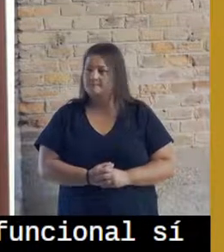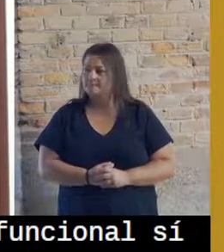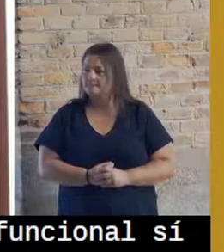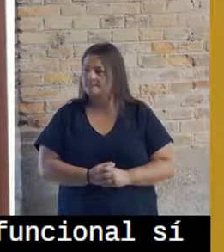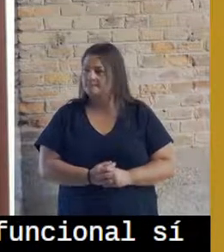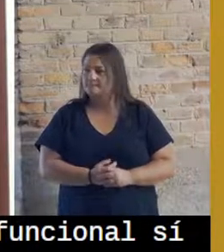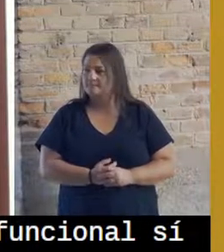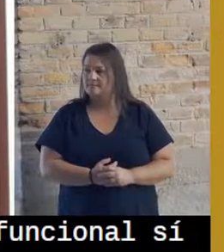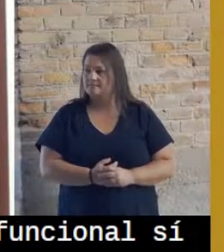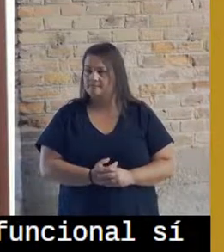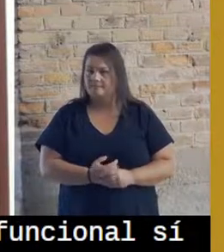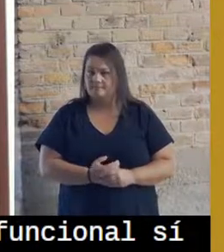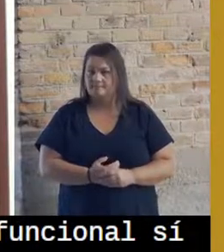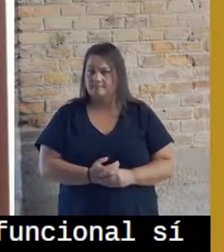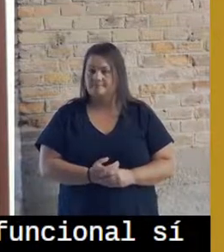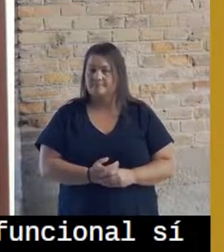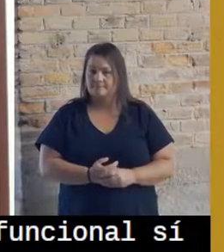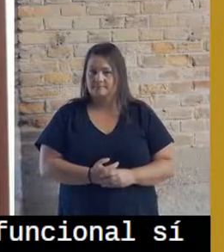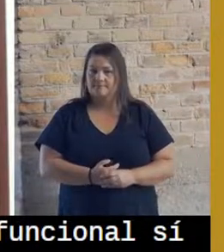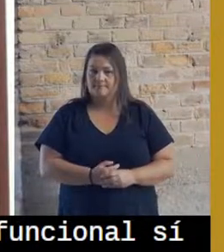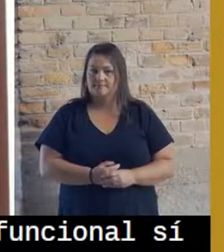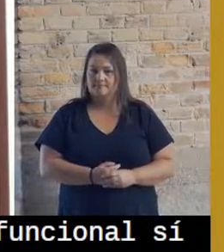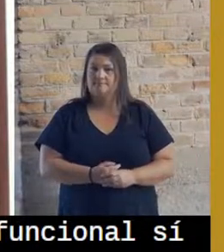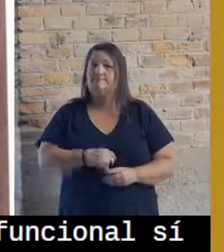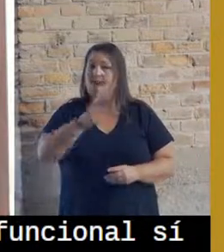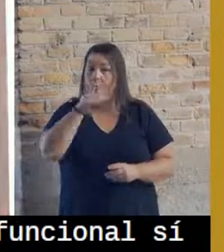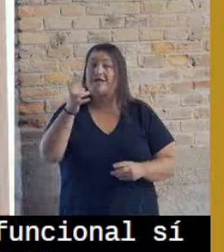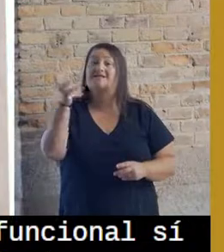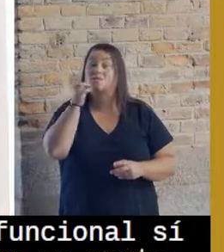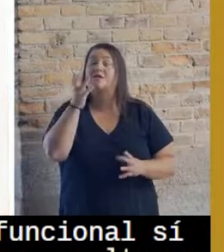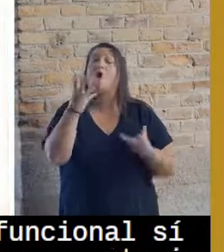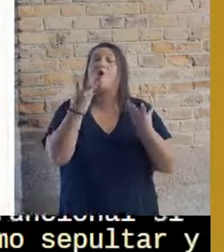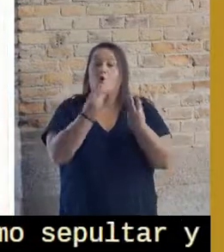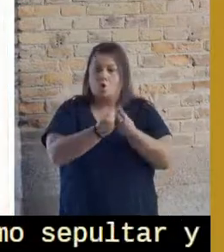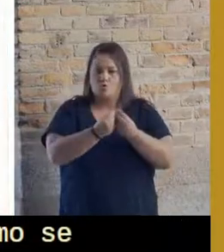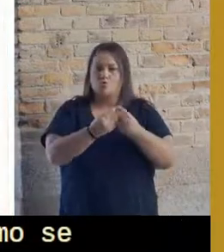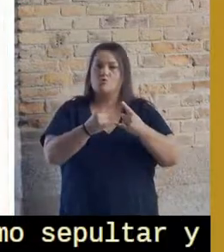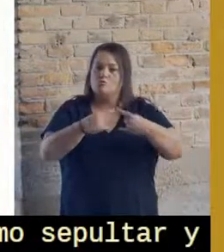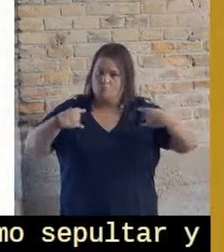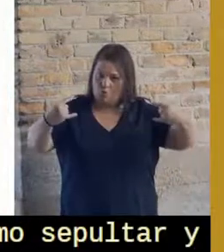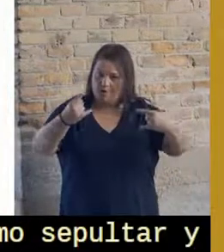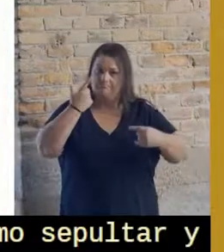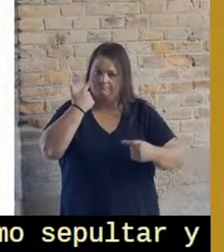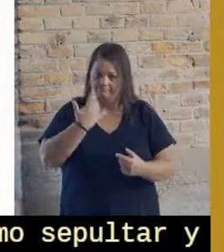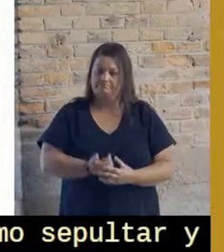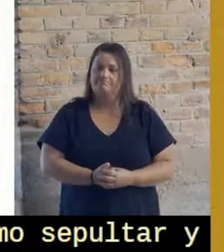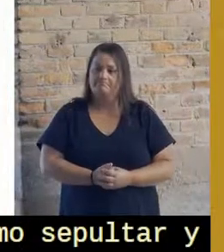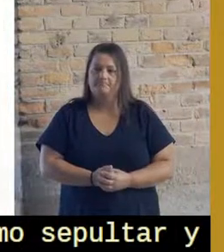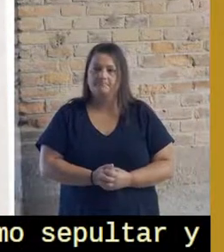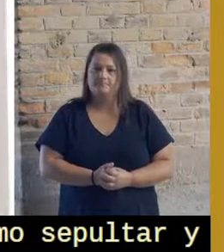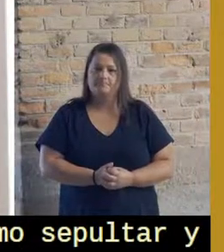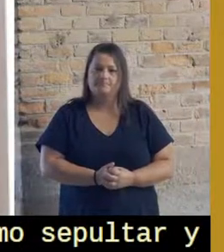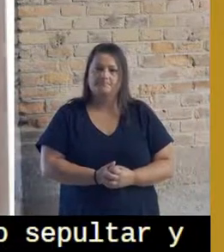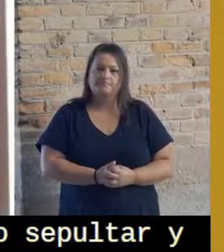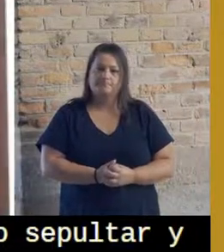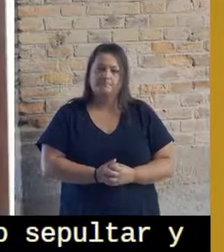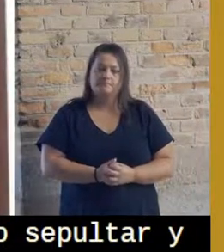Sí vamos allá y así es como se escucharía si se usase el bucle magnético